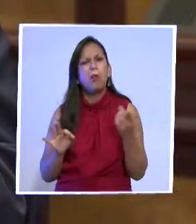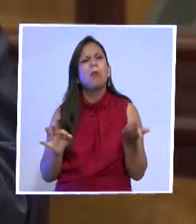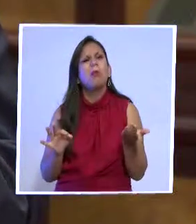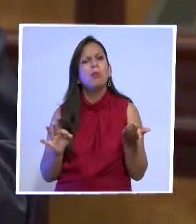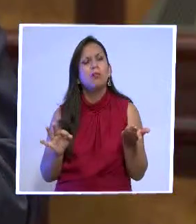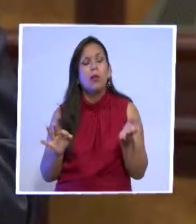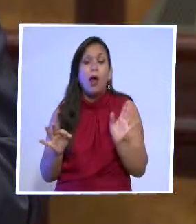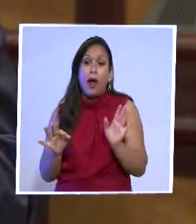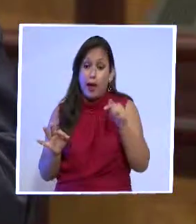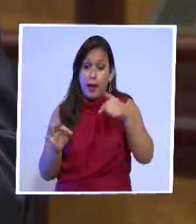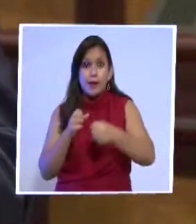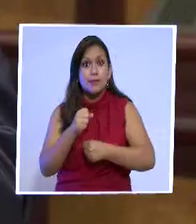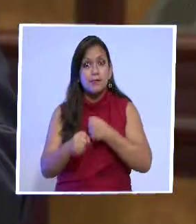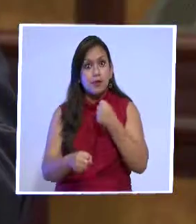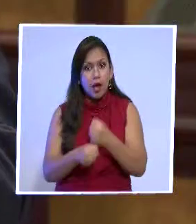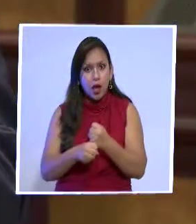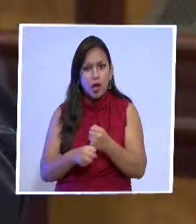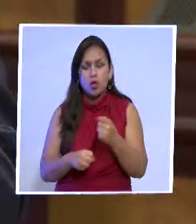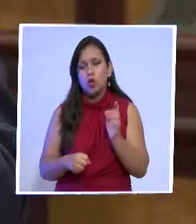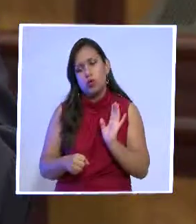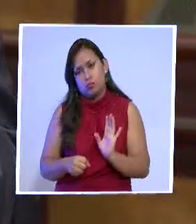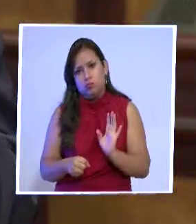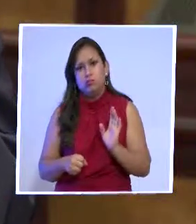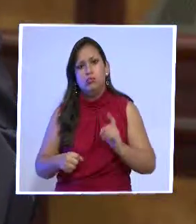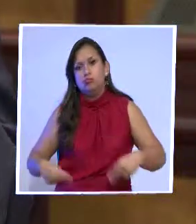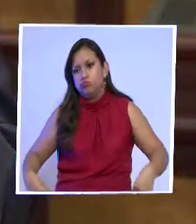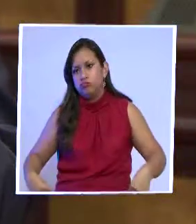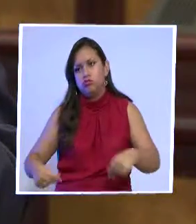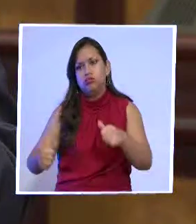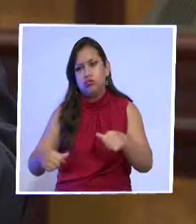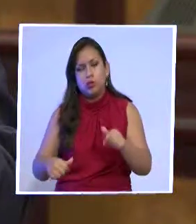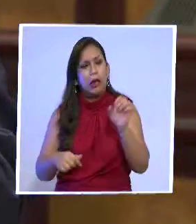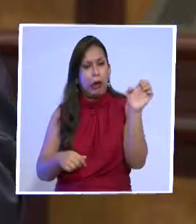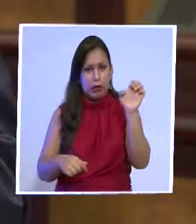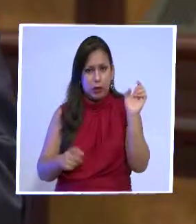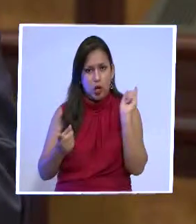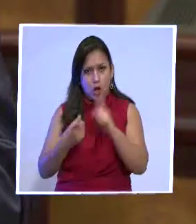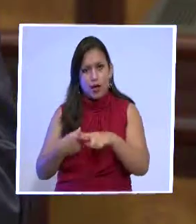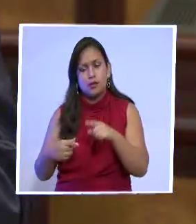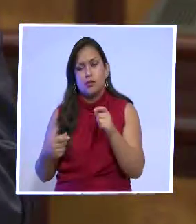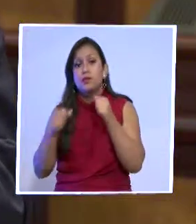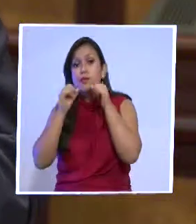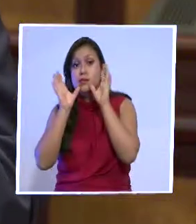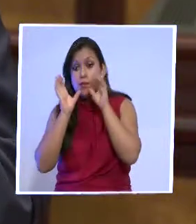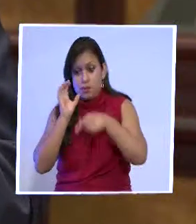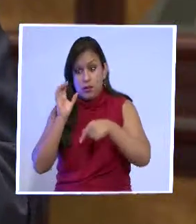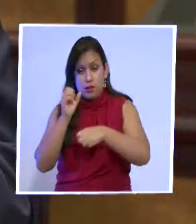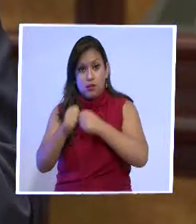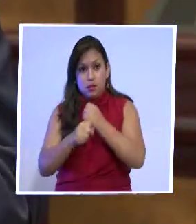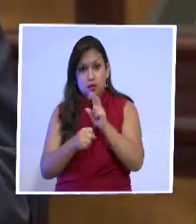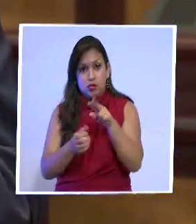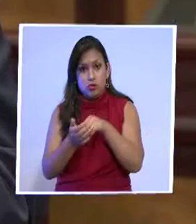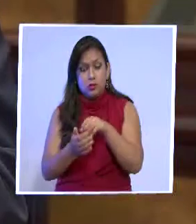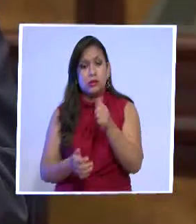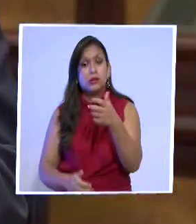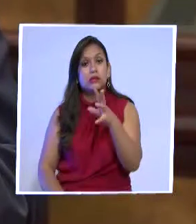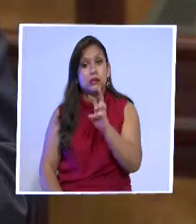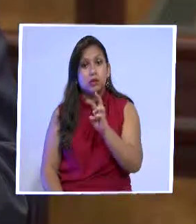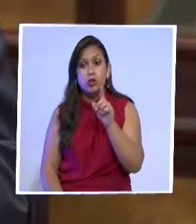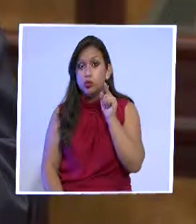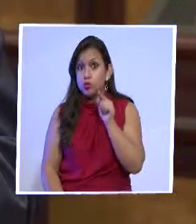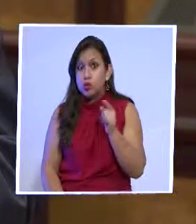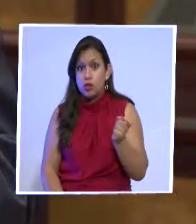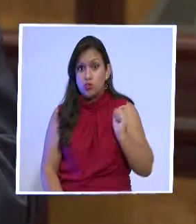que usted va a obtener a lo largo del año fiscal, es decir, todo desde enero a diciembre del año 2016, si es que usted percibe ingresos